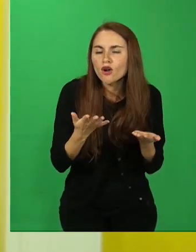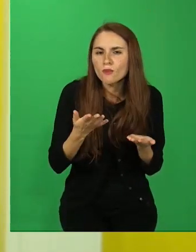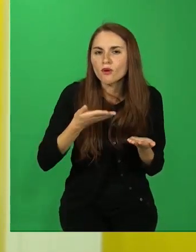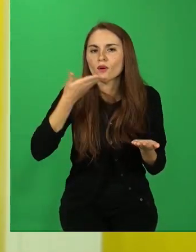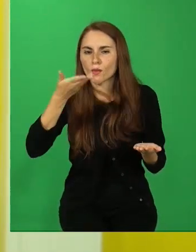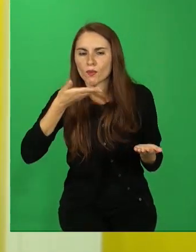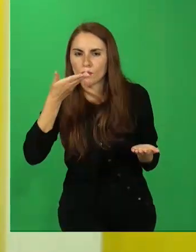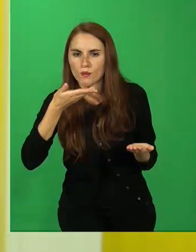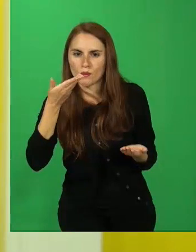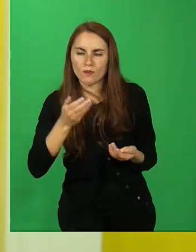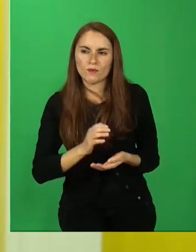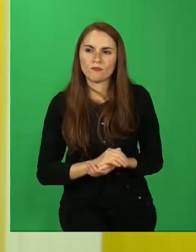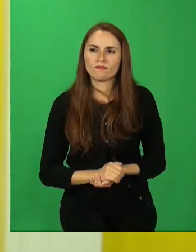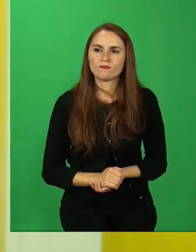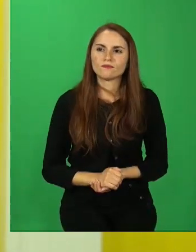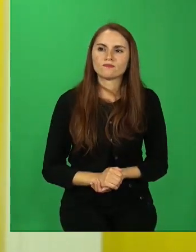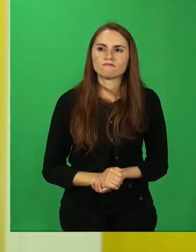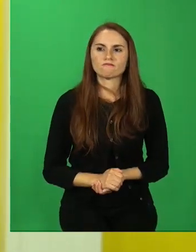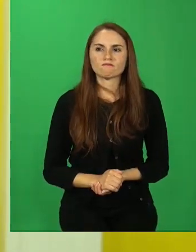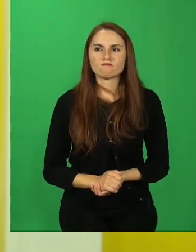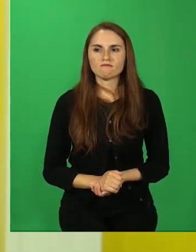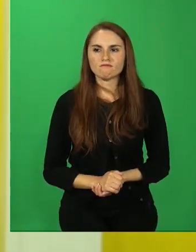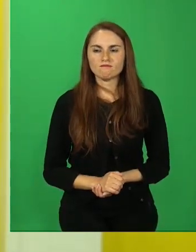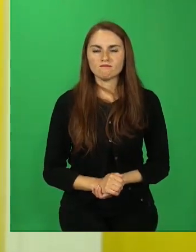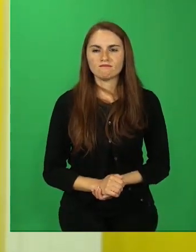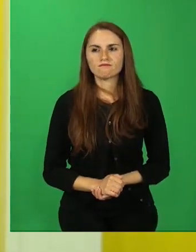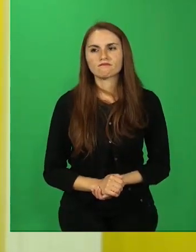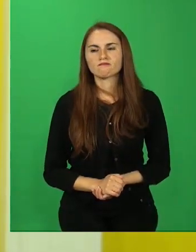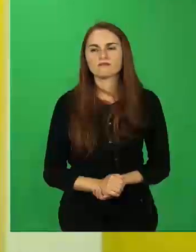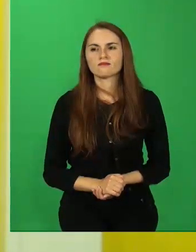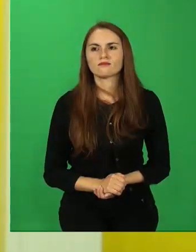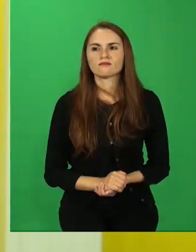lo que él puede ver o de lo que él es testigo.